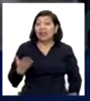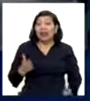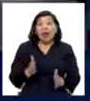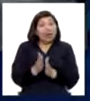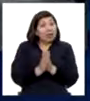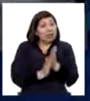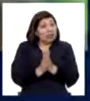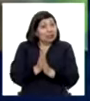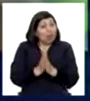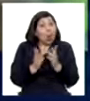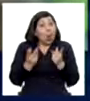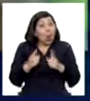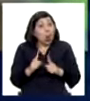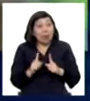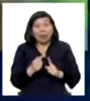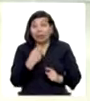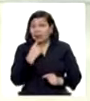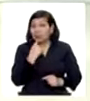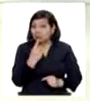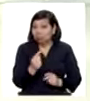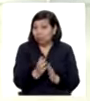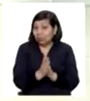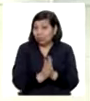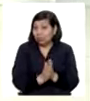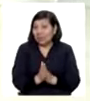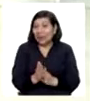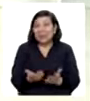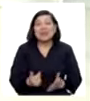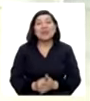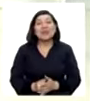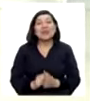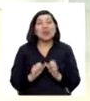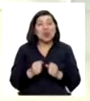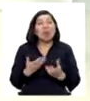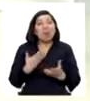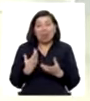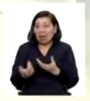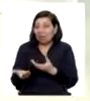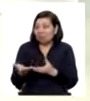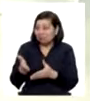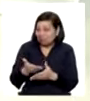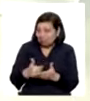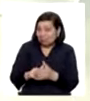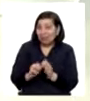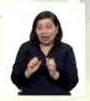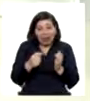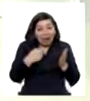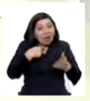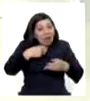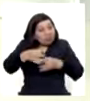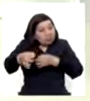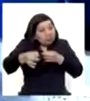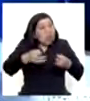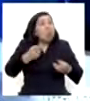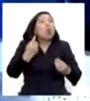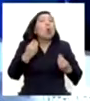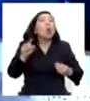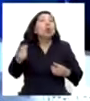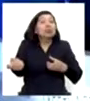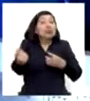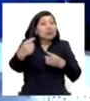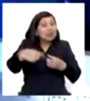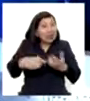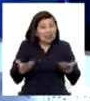los motivos que cuando nosotros les motivamos, perdón, a poder participar, les decimos eso, ¿no? O sea, ¿por qué ustedes